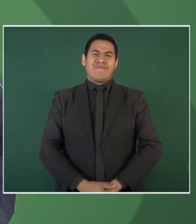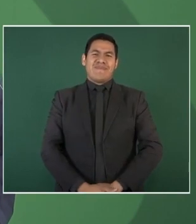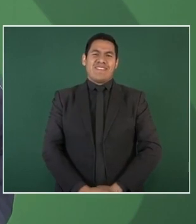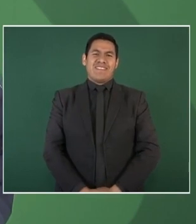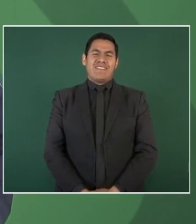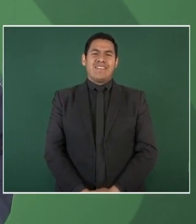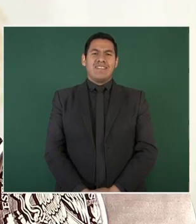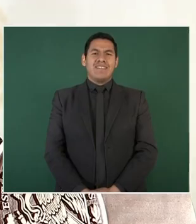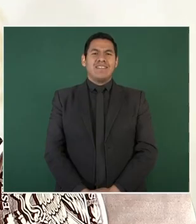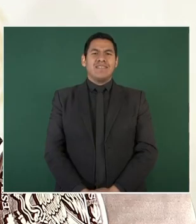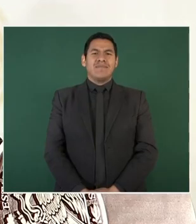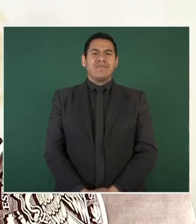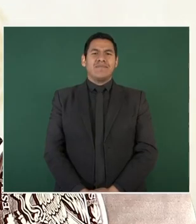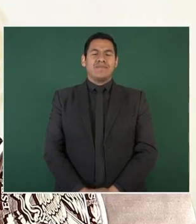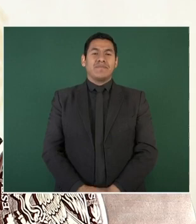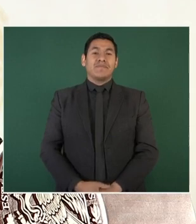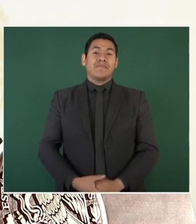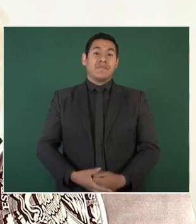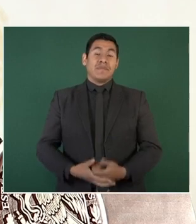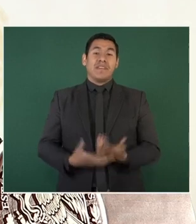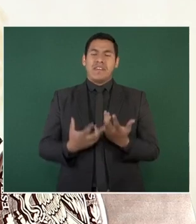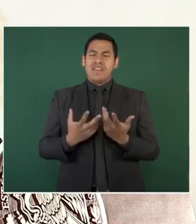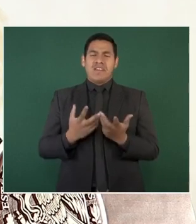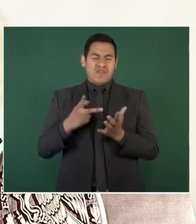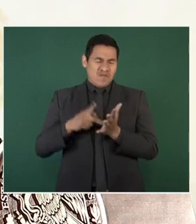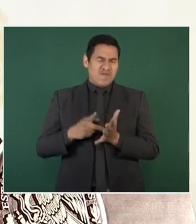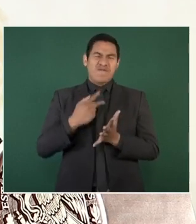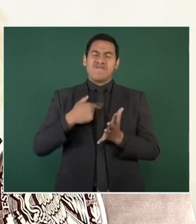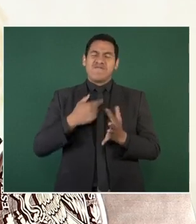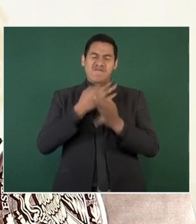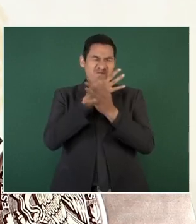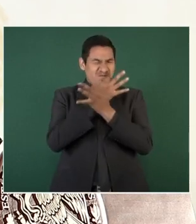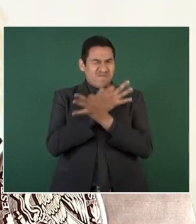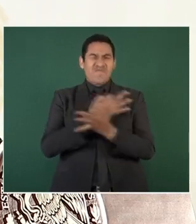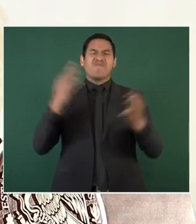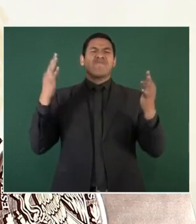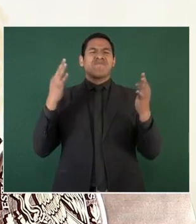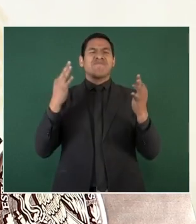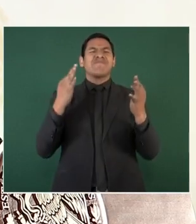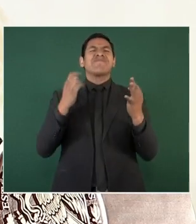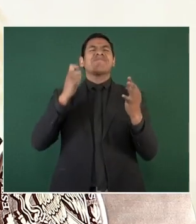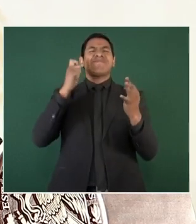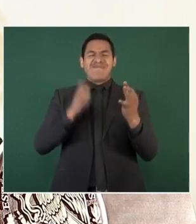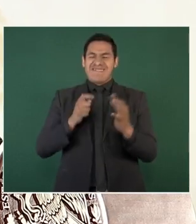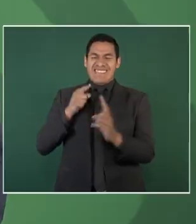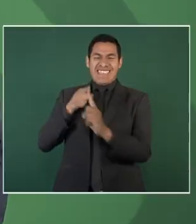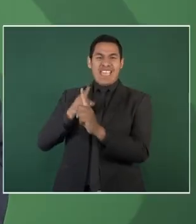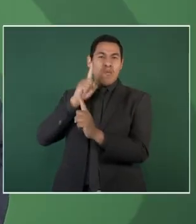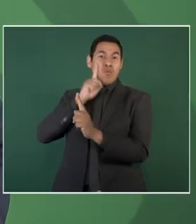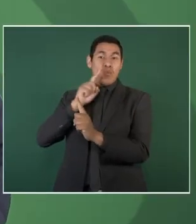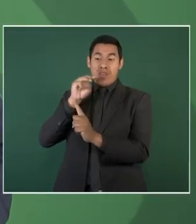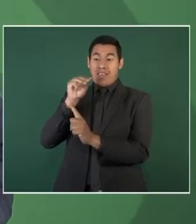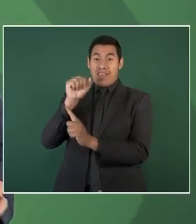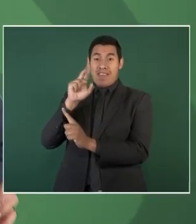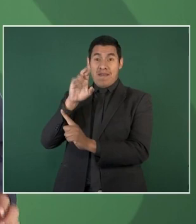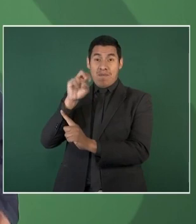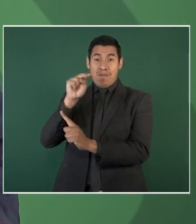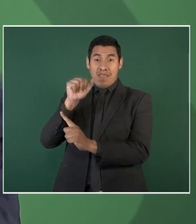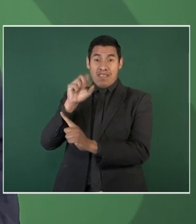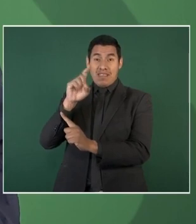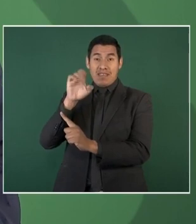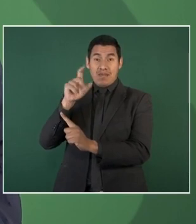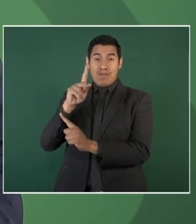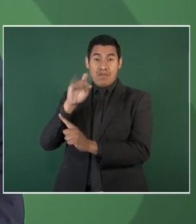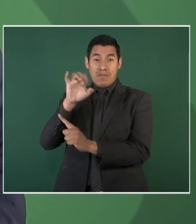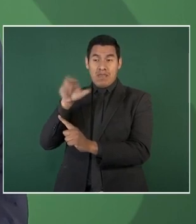Volver a decir a los cuatro vientos que Marina del Pilar no está